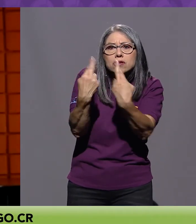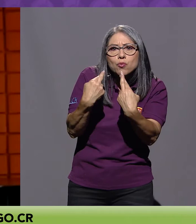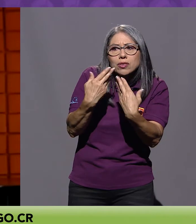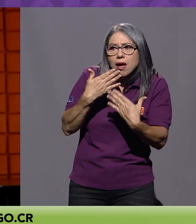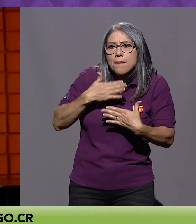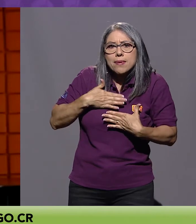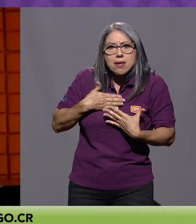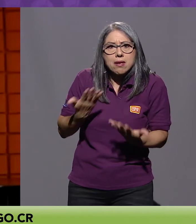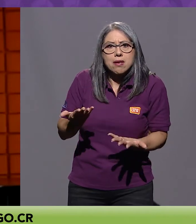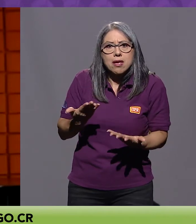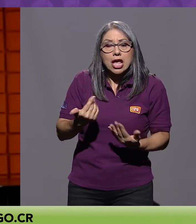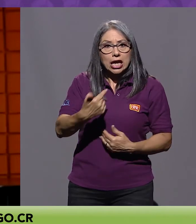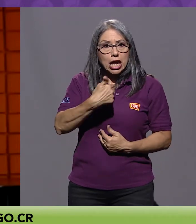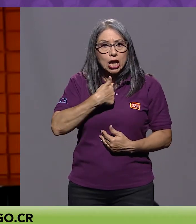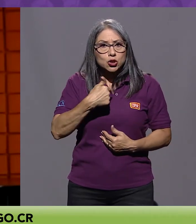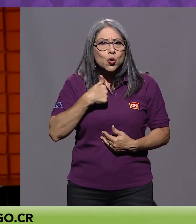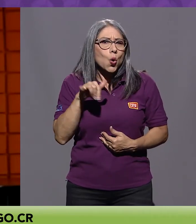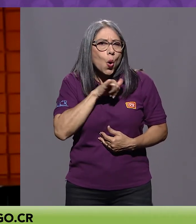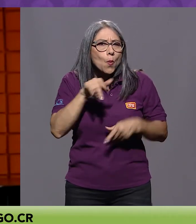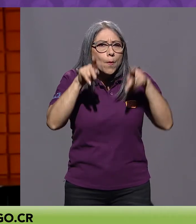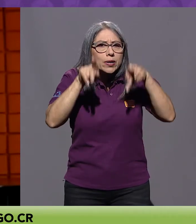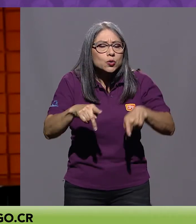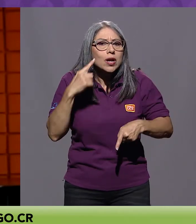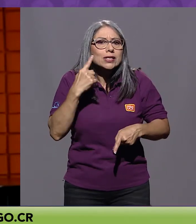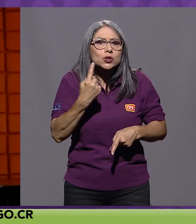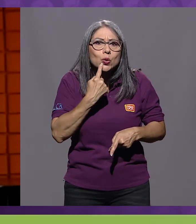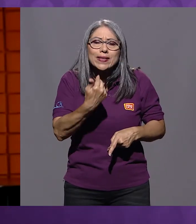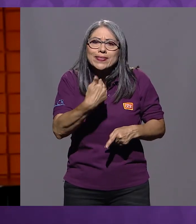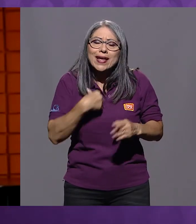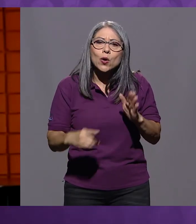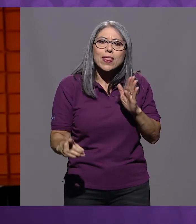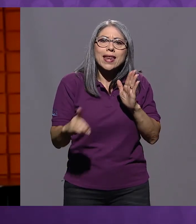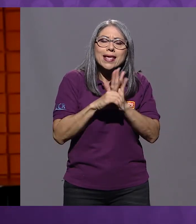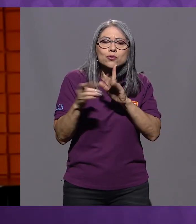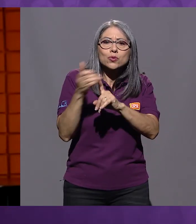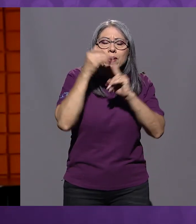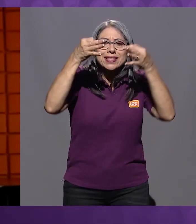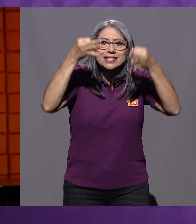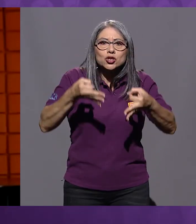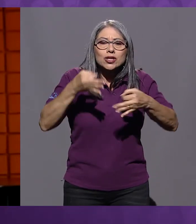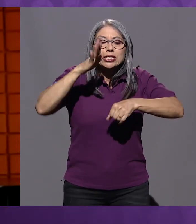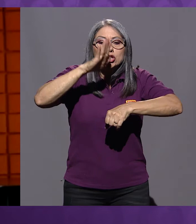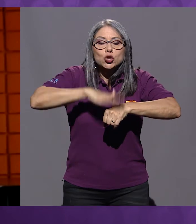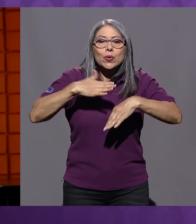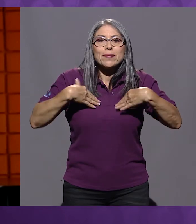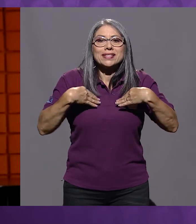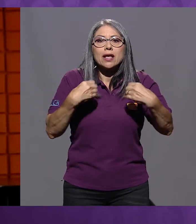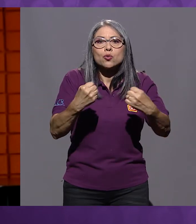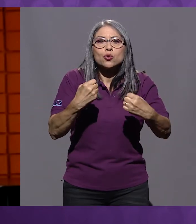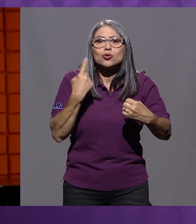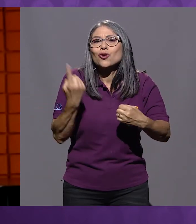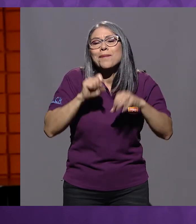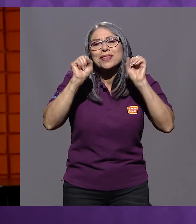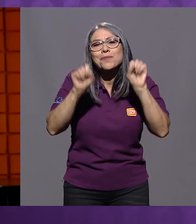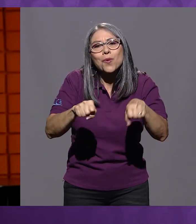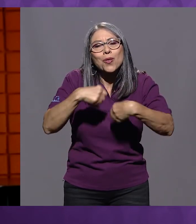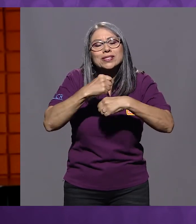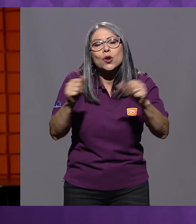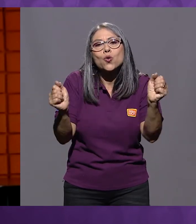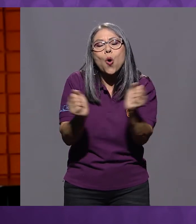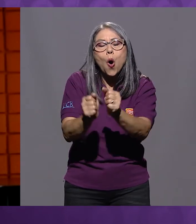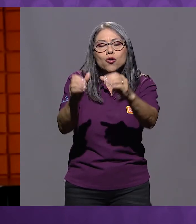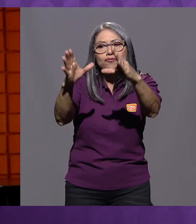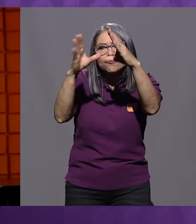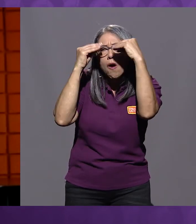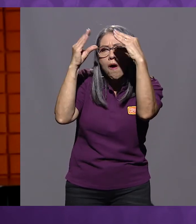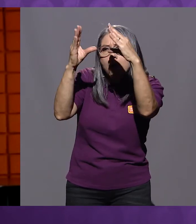tomar decisiones sobre mi condición de salud, solo lo puedo hacer informado. Pero cuando